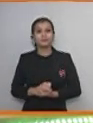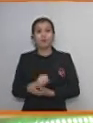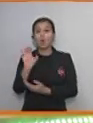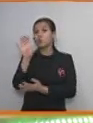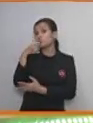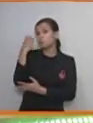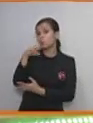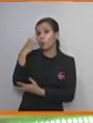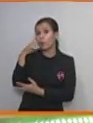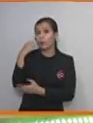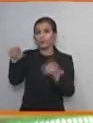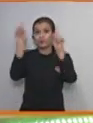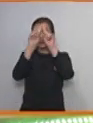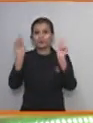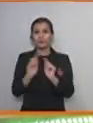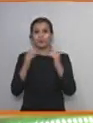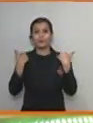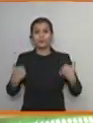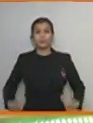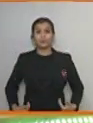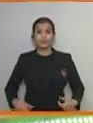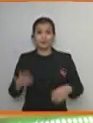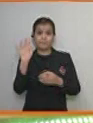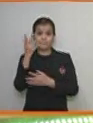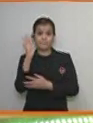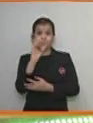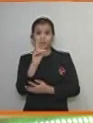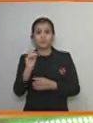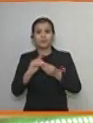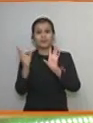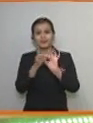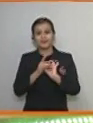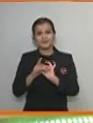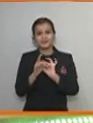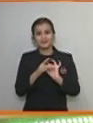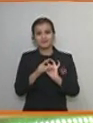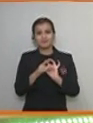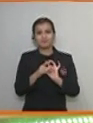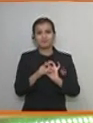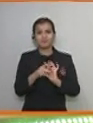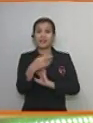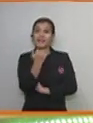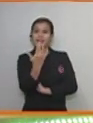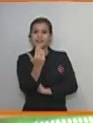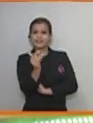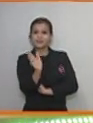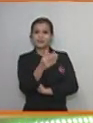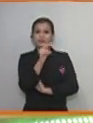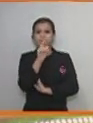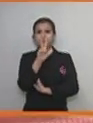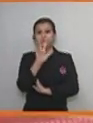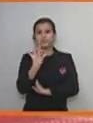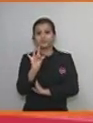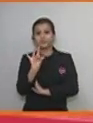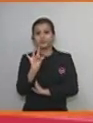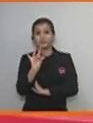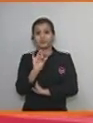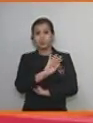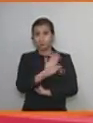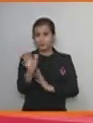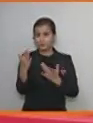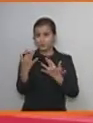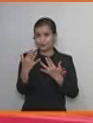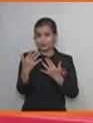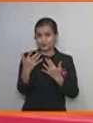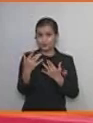escuela. En el cuadro del cuerpo lo podemos encontrar en la mano derecha con los números que se le relacionan 15 y 38. Pero si estás esperando